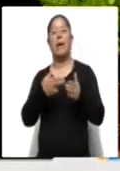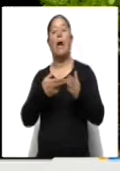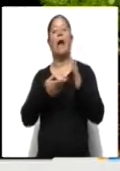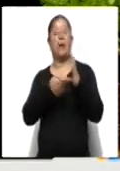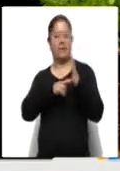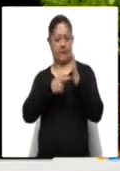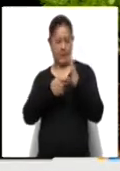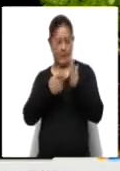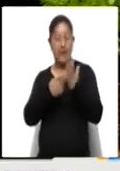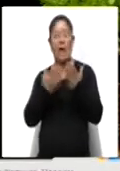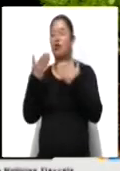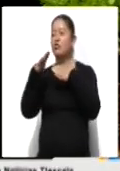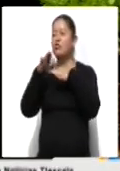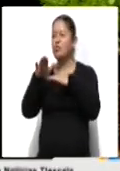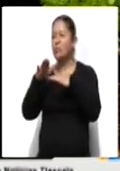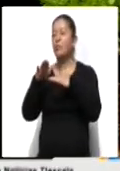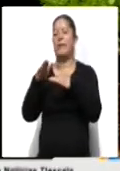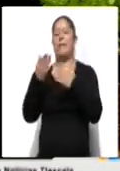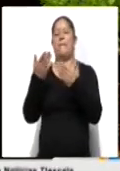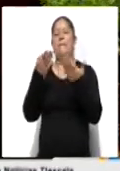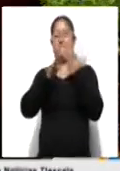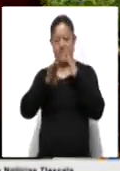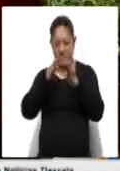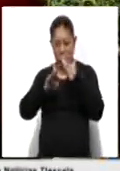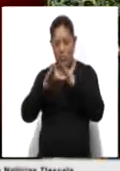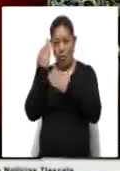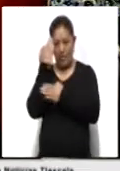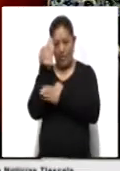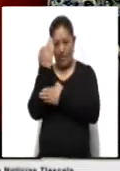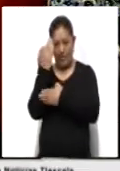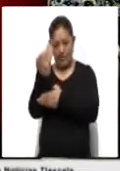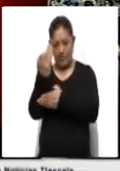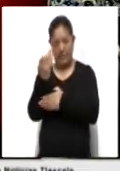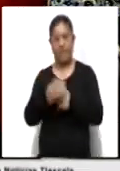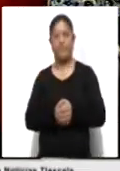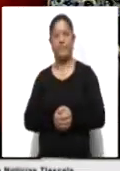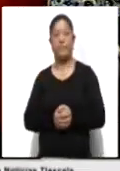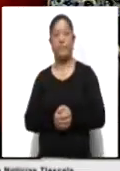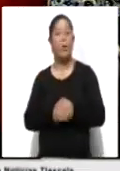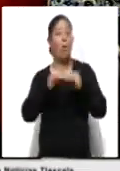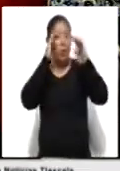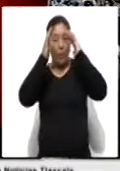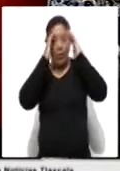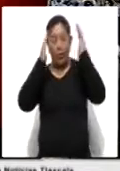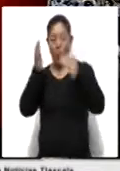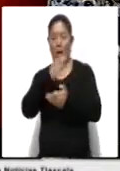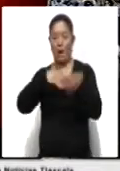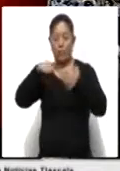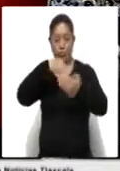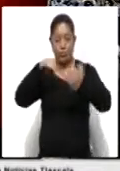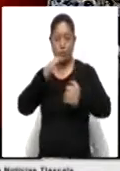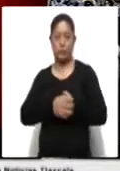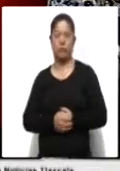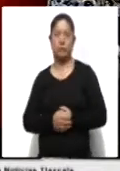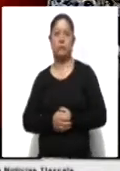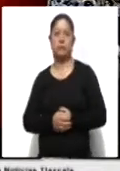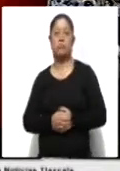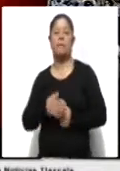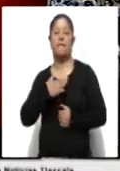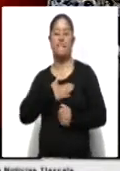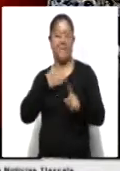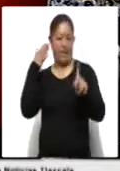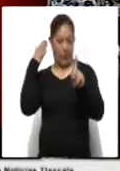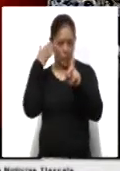bioclimática. Muy buenas tardes, ¿cómo está? Bienvenida. Hola, Susan, buenas tardes. Hola a toda la audiencia. Bueno, mi intención